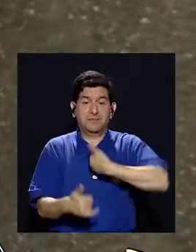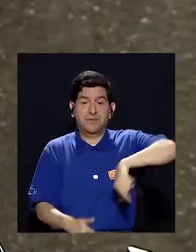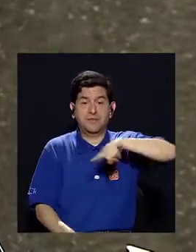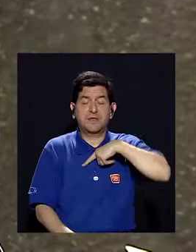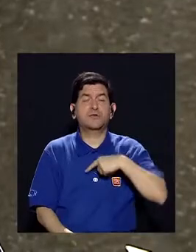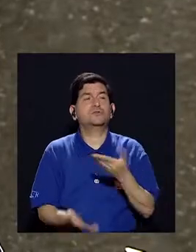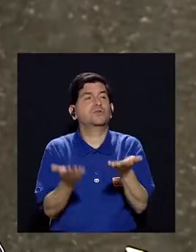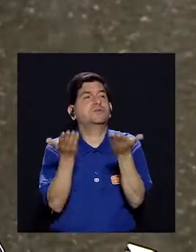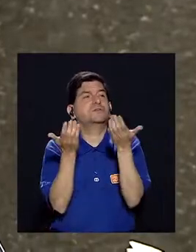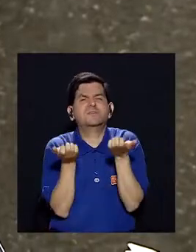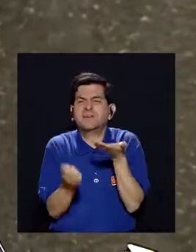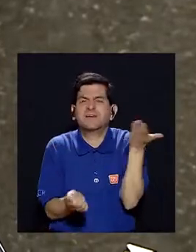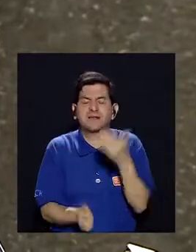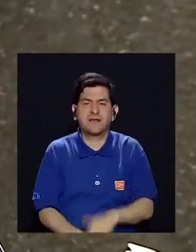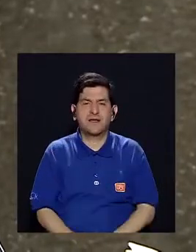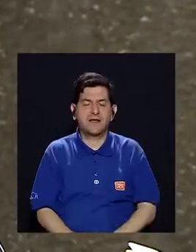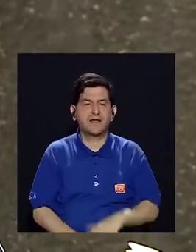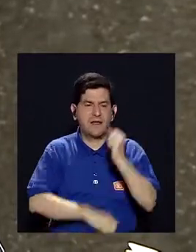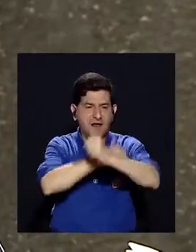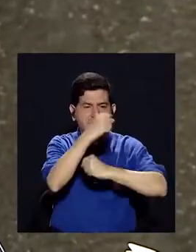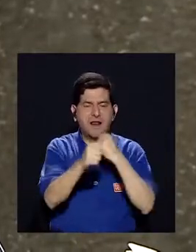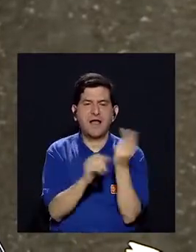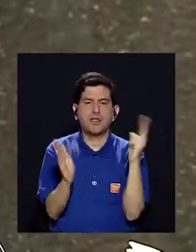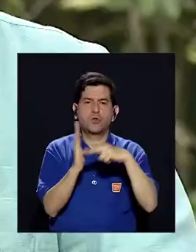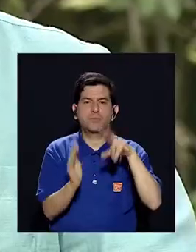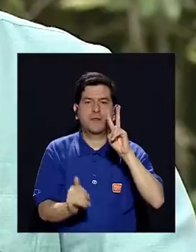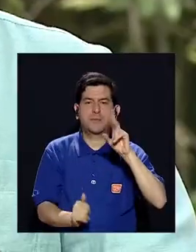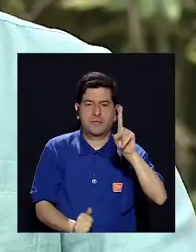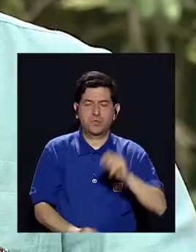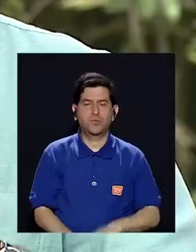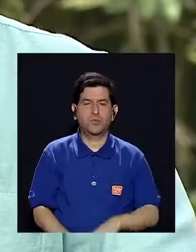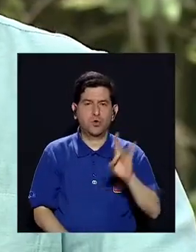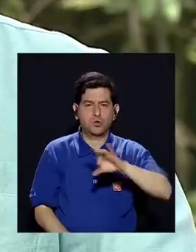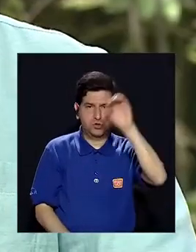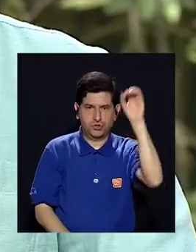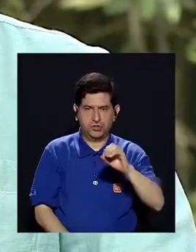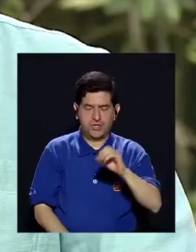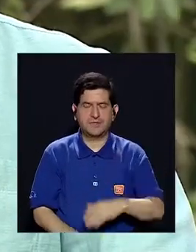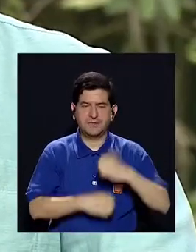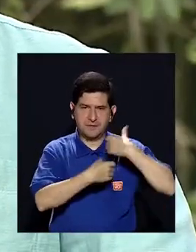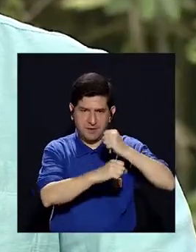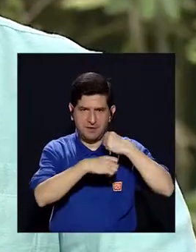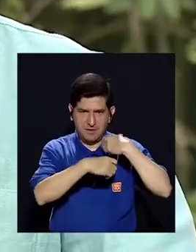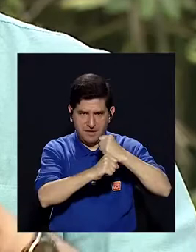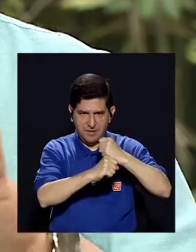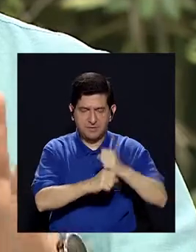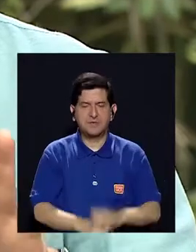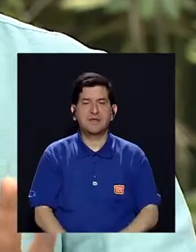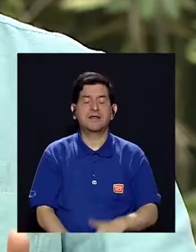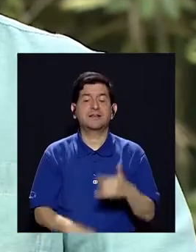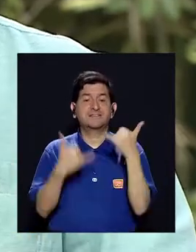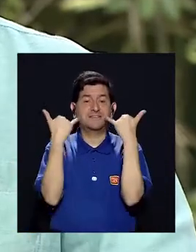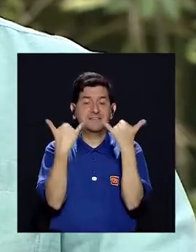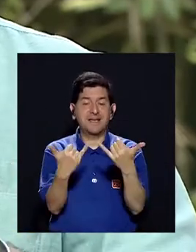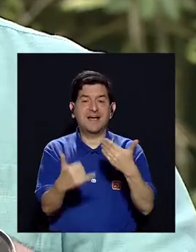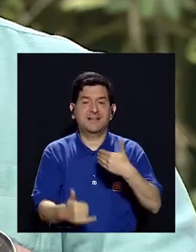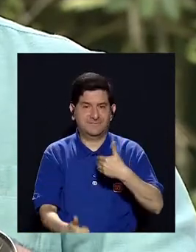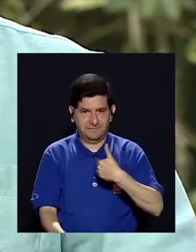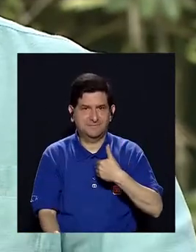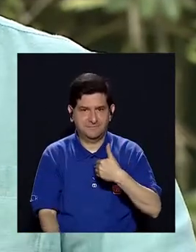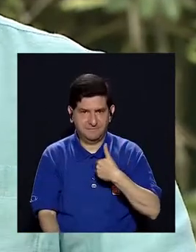Lo que nosotros estamos pretendiendo es que al año 2021 el 80% de las municipalidades haya ya